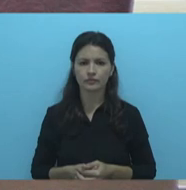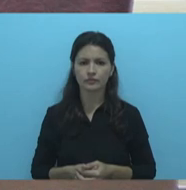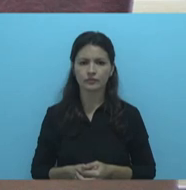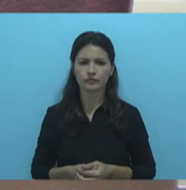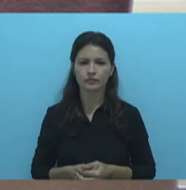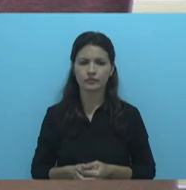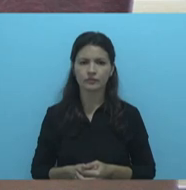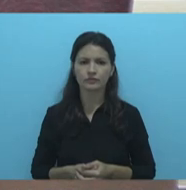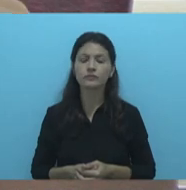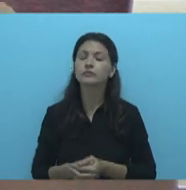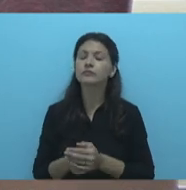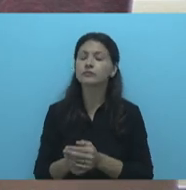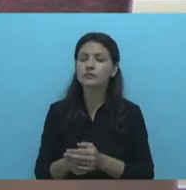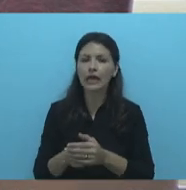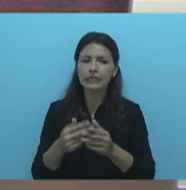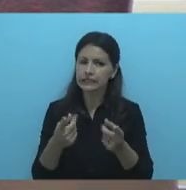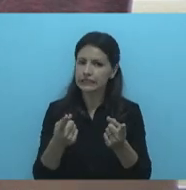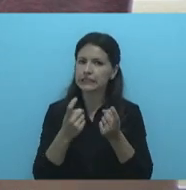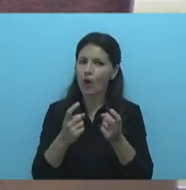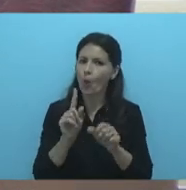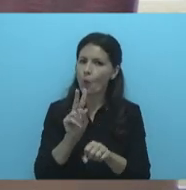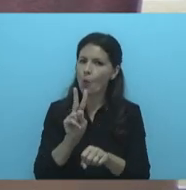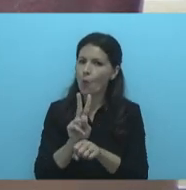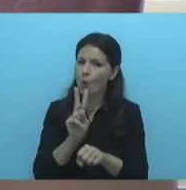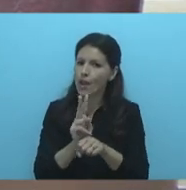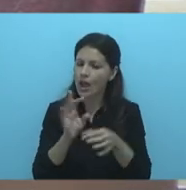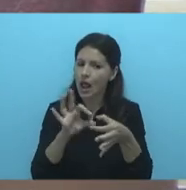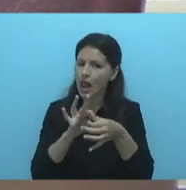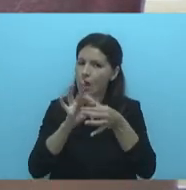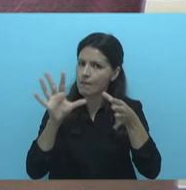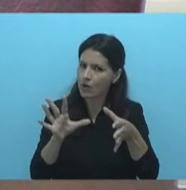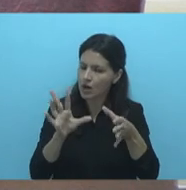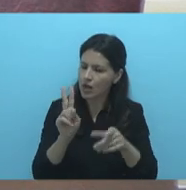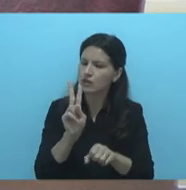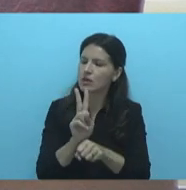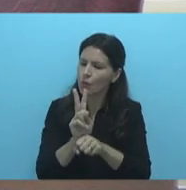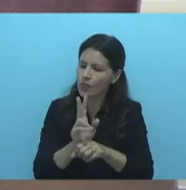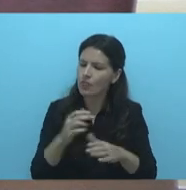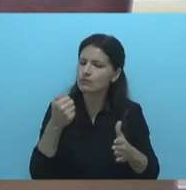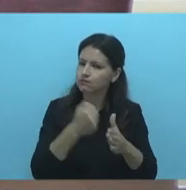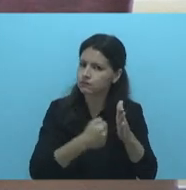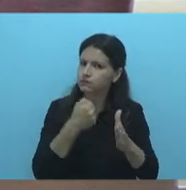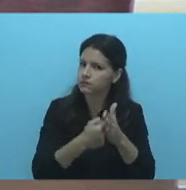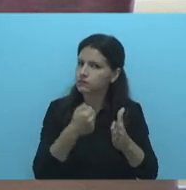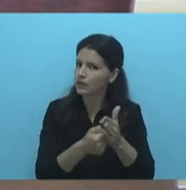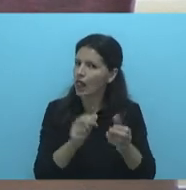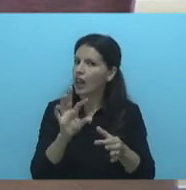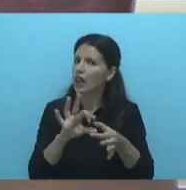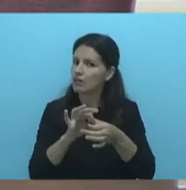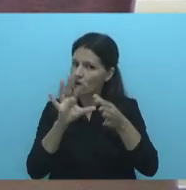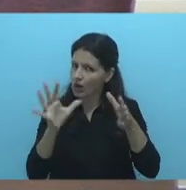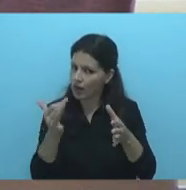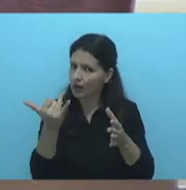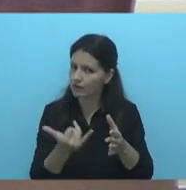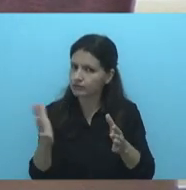de celebrar los 40 años de la democracia para profundizarla. Trapos así van exactamente en el sentido contrario a